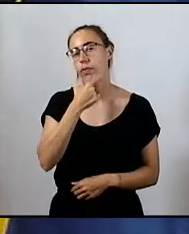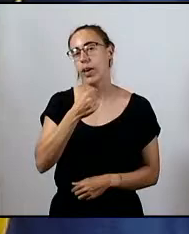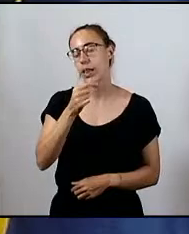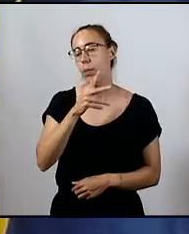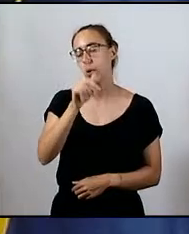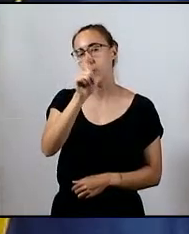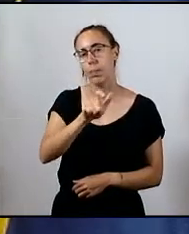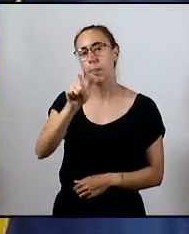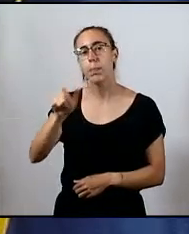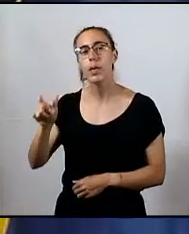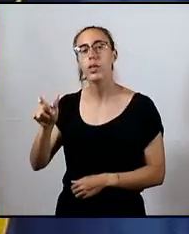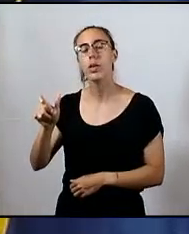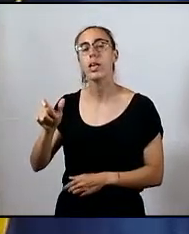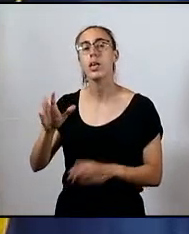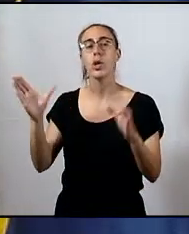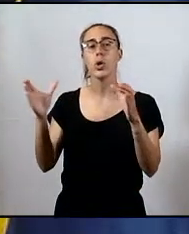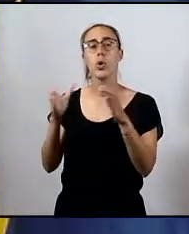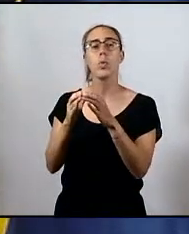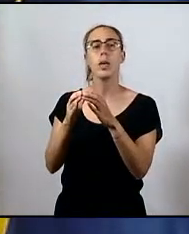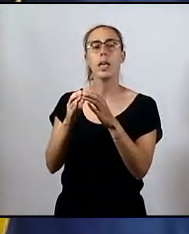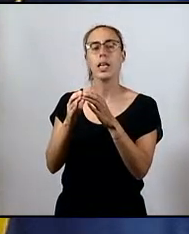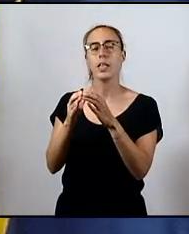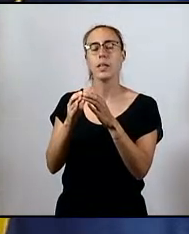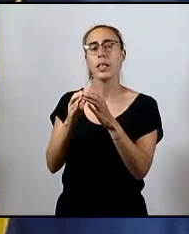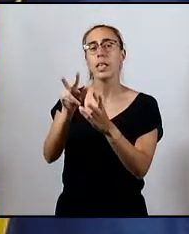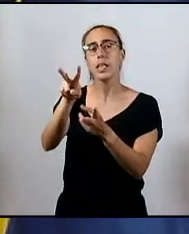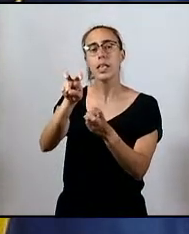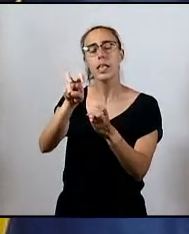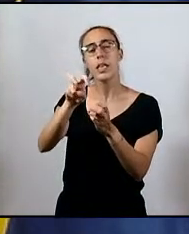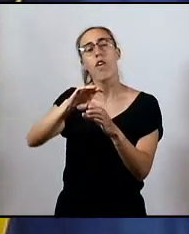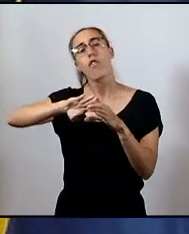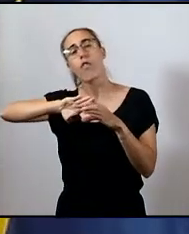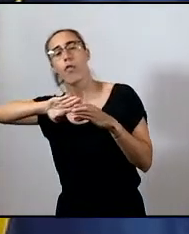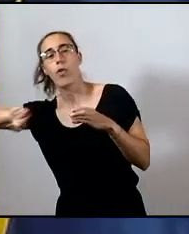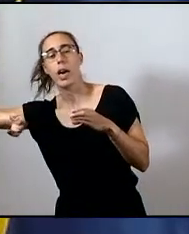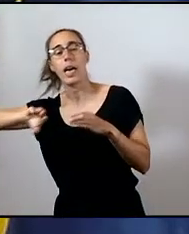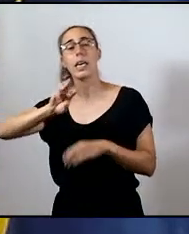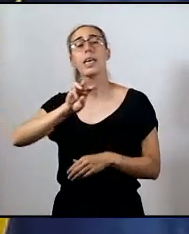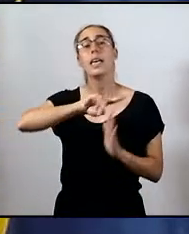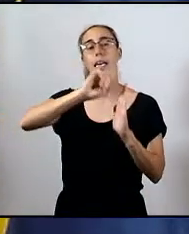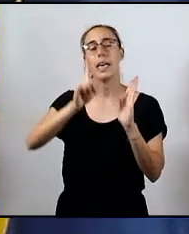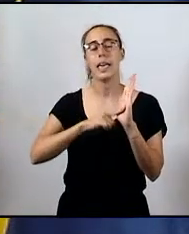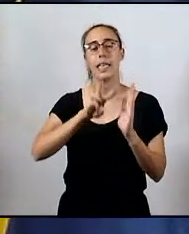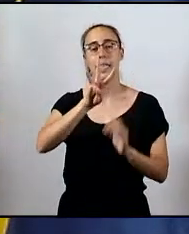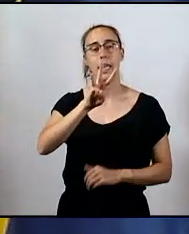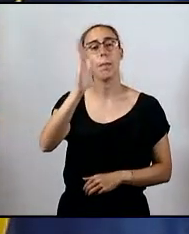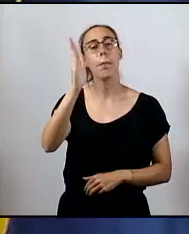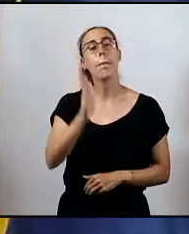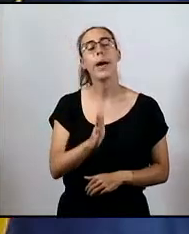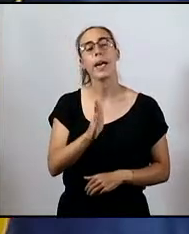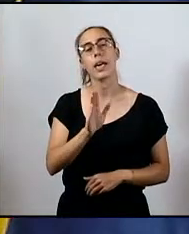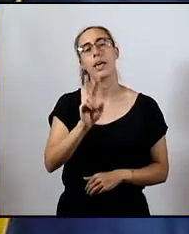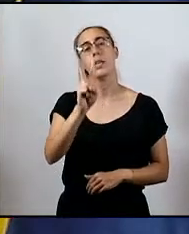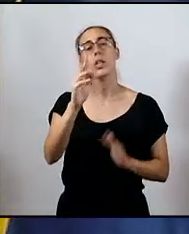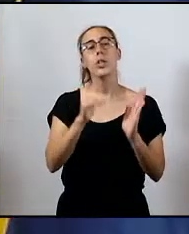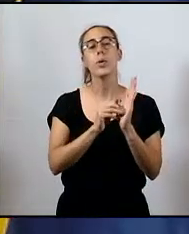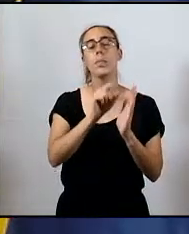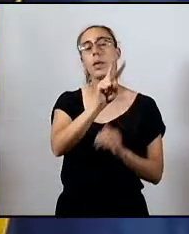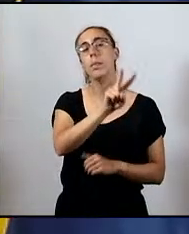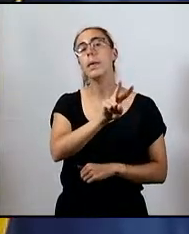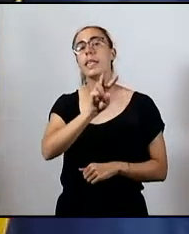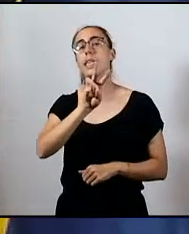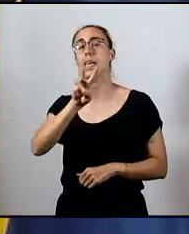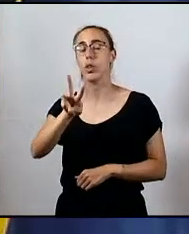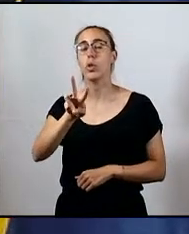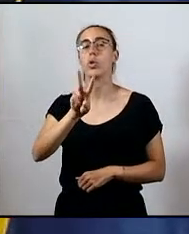de las medidas tributarias contempladas en la Ley 3/22 del 17 de marzo, de medidas ante el reto demográfico y